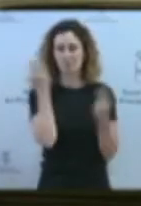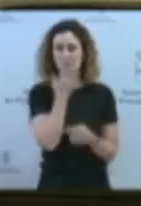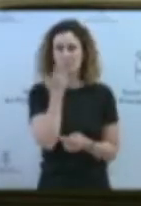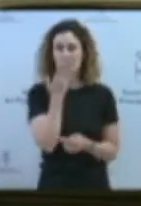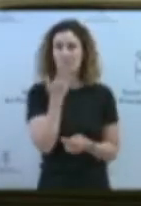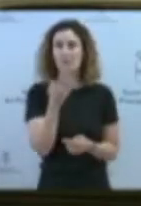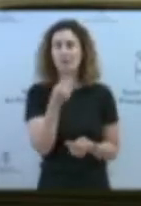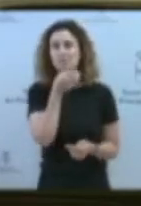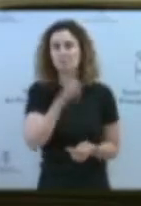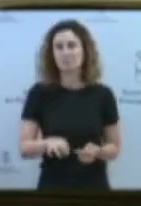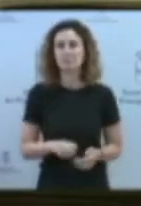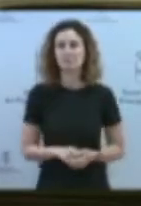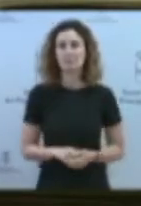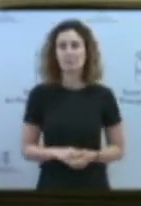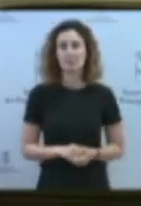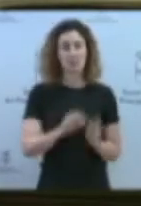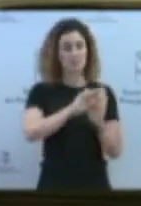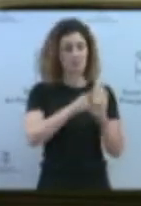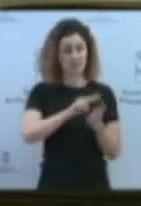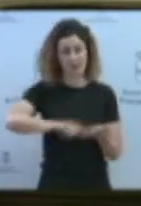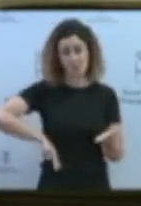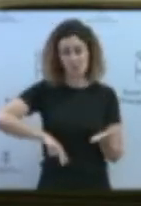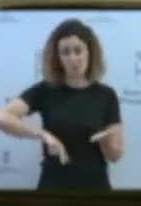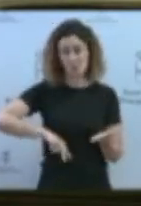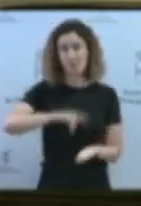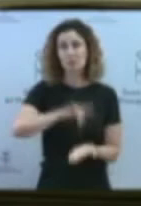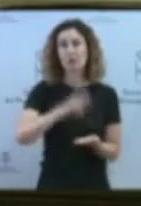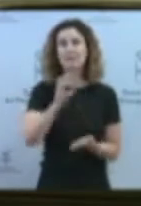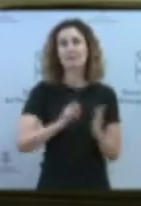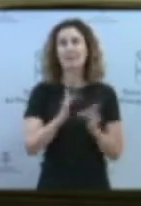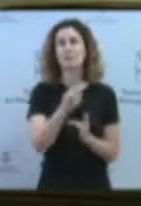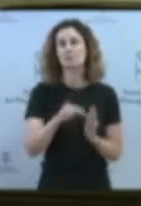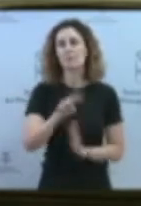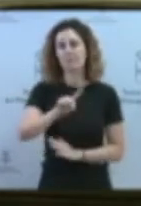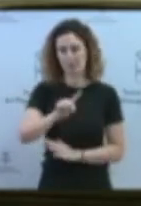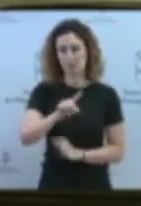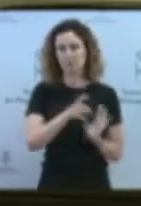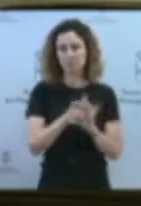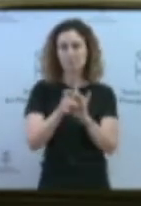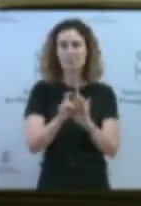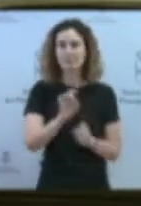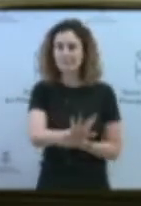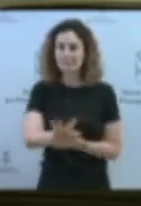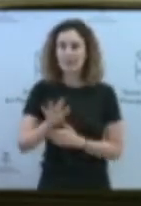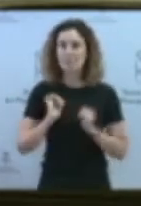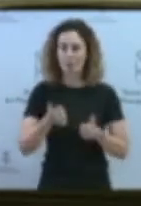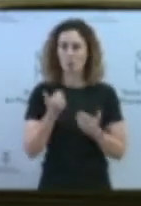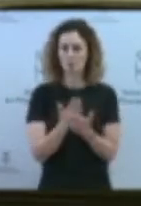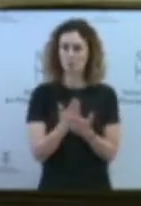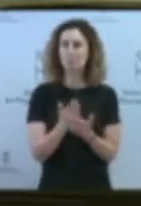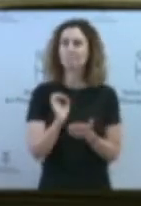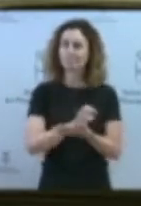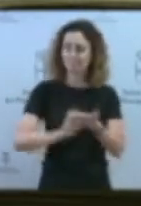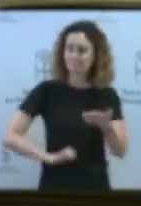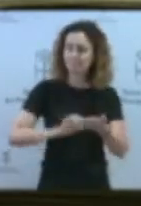modificación que hicieron el 30 de abril de 2021 con respecto a la circular de inicio de curso, y efectivamente dice: con carácter general, en